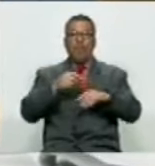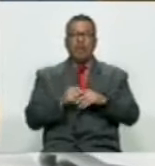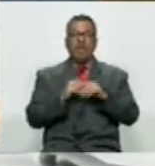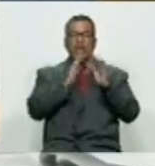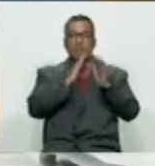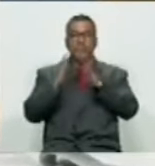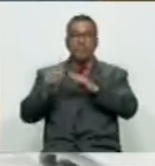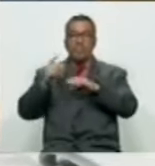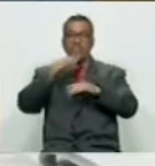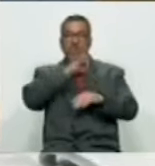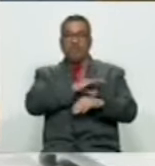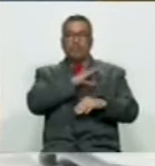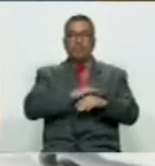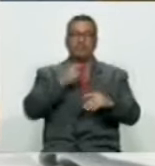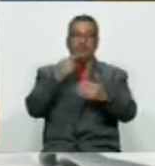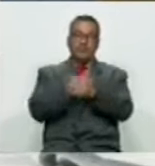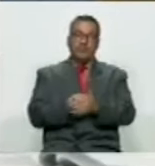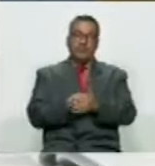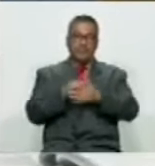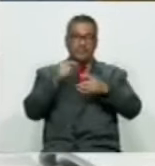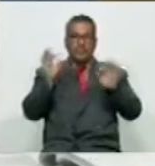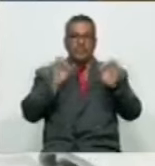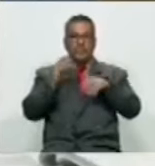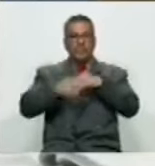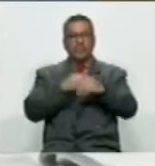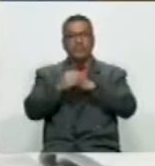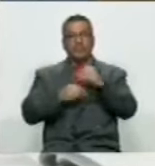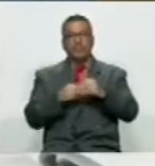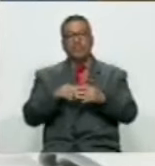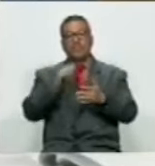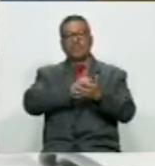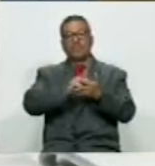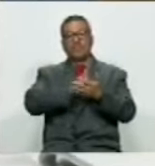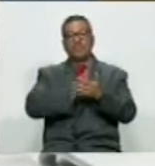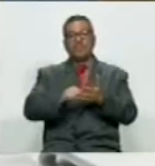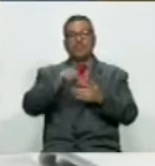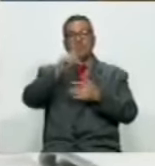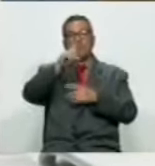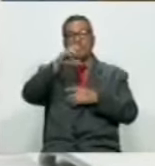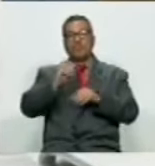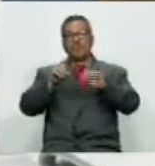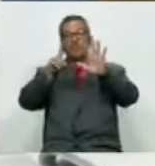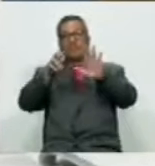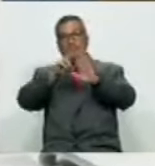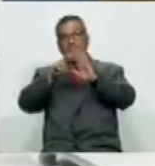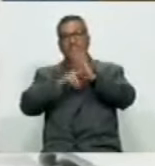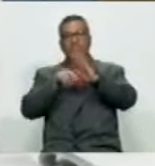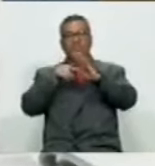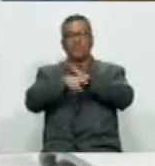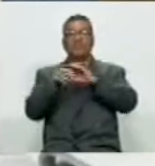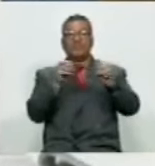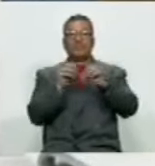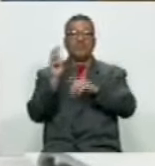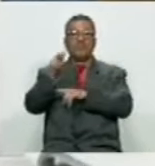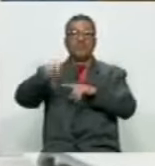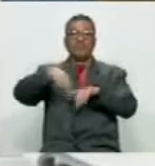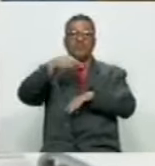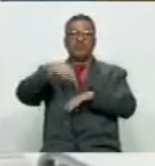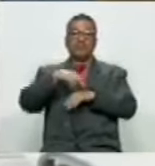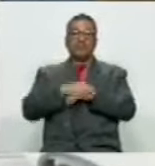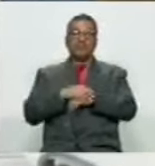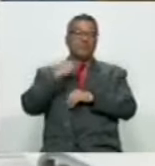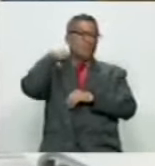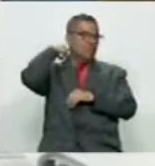y organizaciones sociales sin fines de lucro, de conformidad con lo establecido en el artículo 106 del Reglamento Interior y debates de la